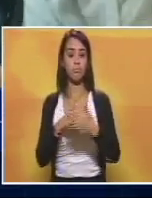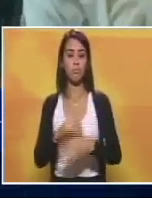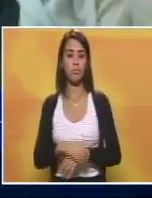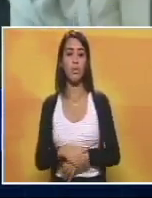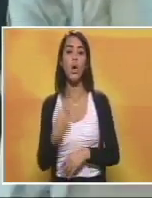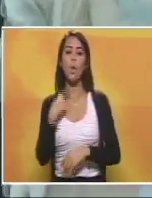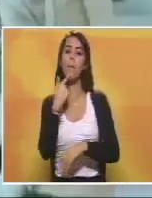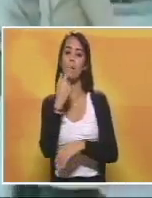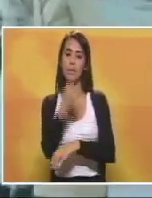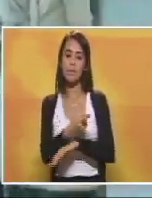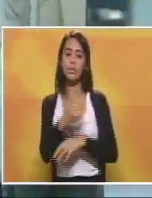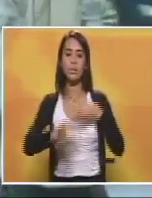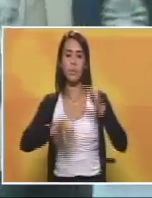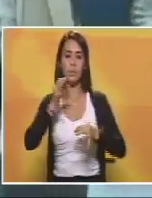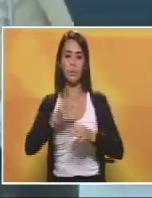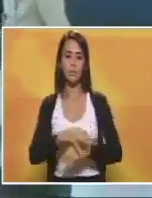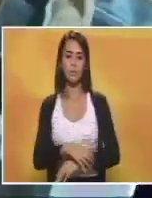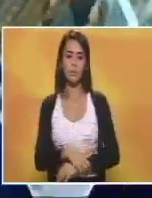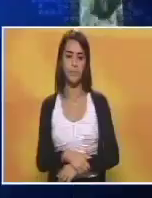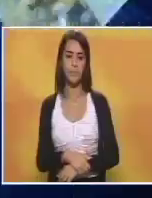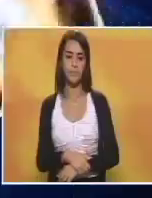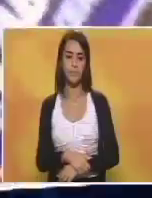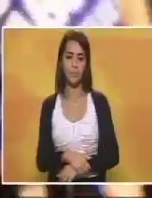habrían ordenado los tribunales